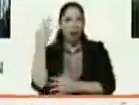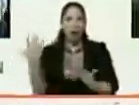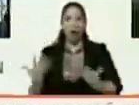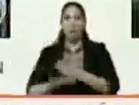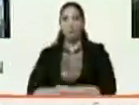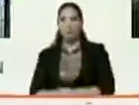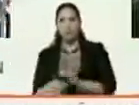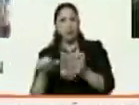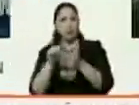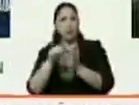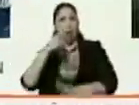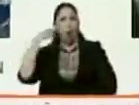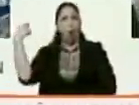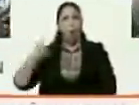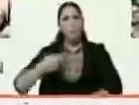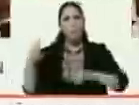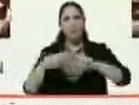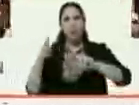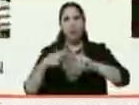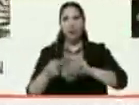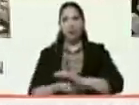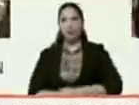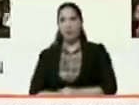¿Dónde están los hombres del Táchira?